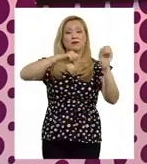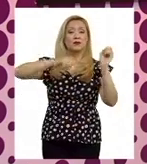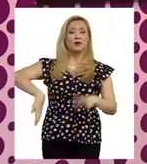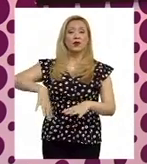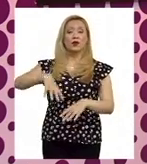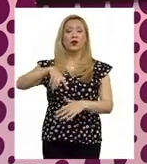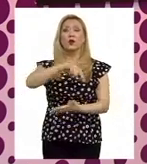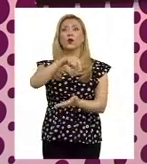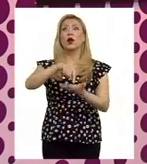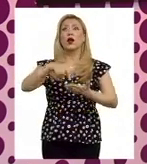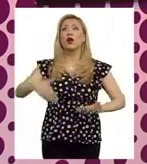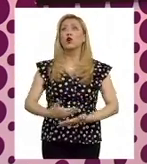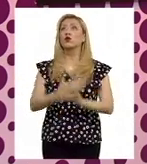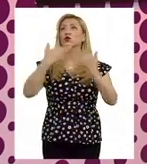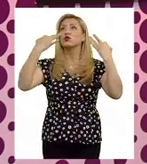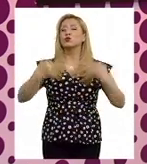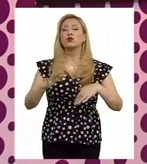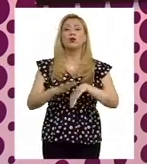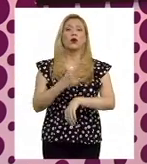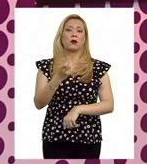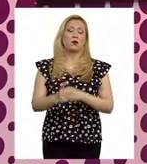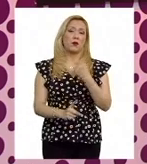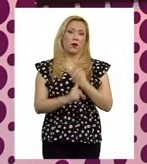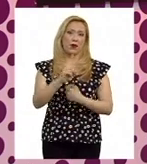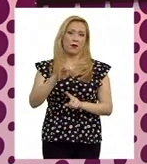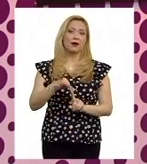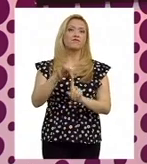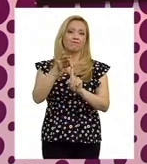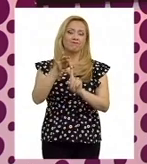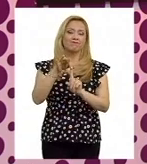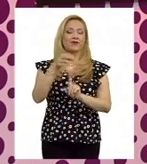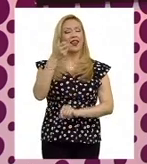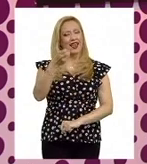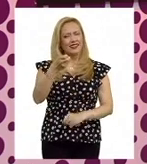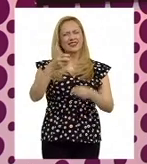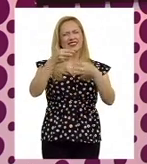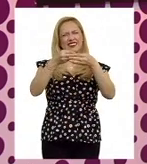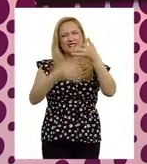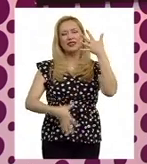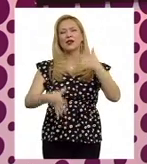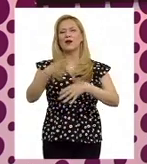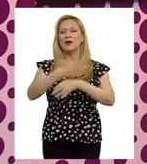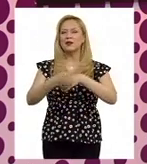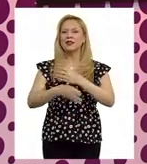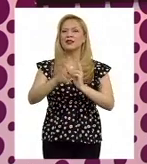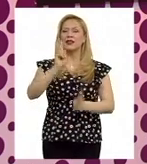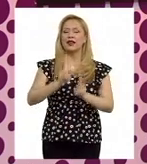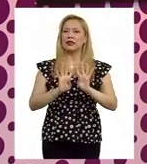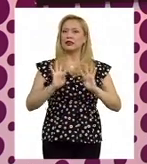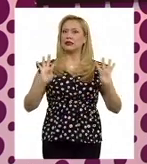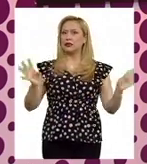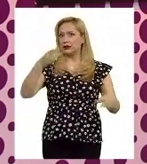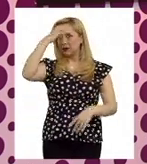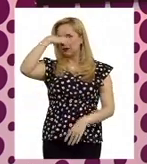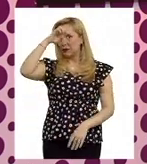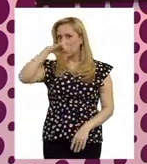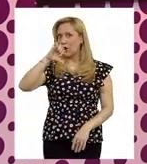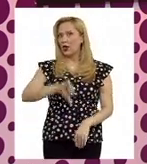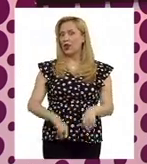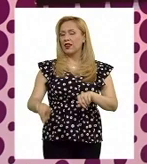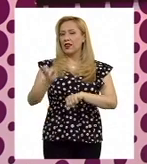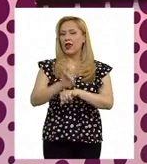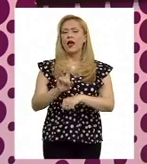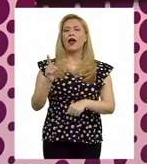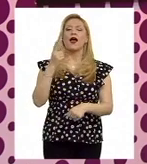países de origen derivado de este fenómeno. De esto y más vamos a platicar con un gran panel el día de hoy, quien nos